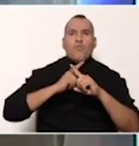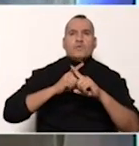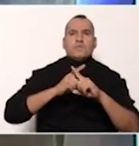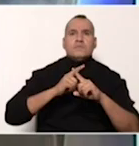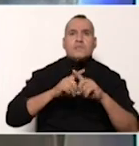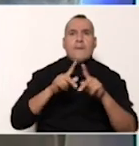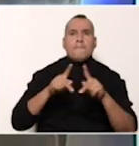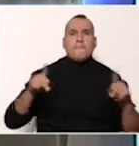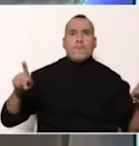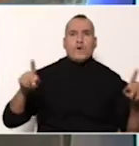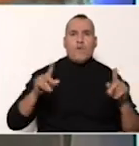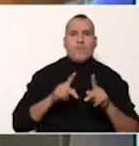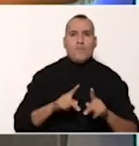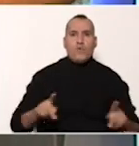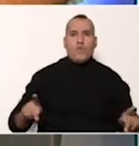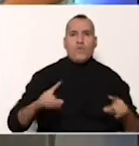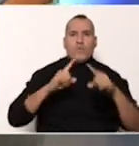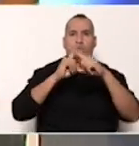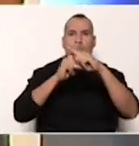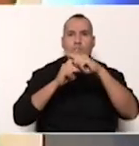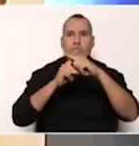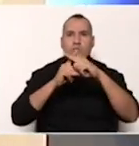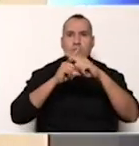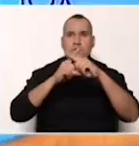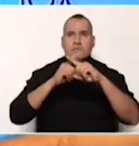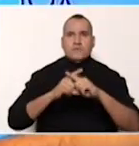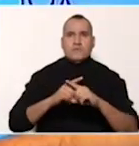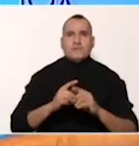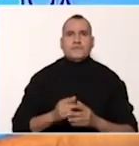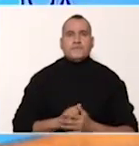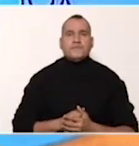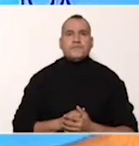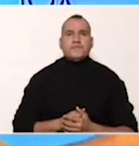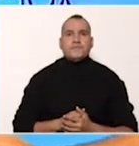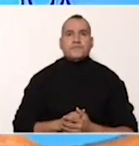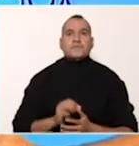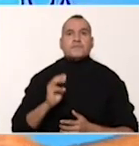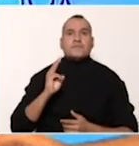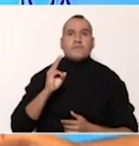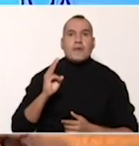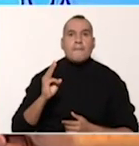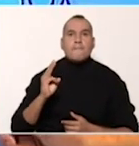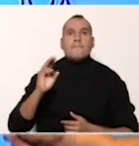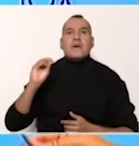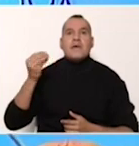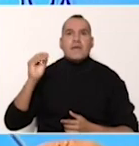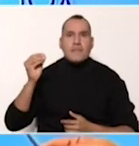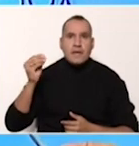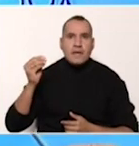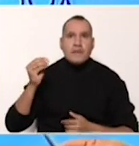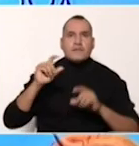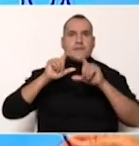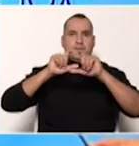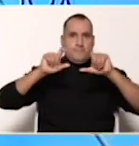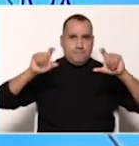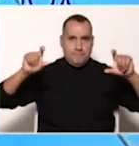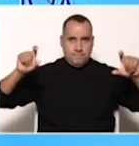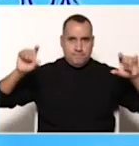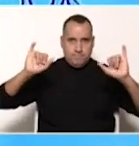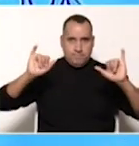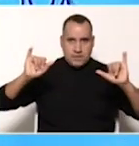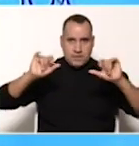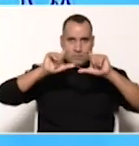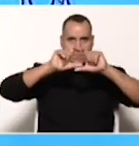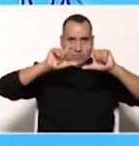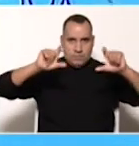multiplicación de dos polinomios. Dados los polinomios P de X, 4X a la 2, más 7X a la